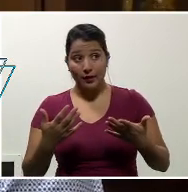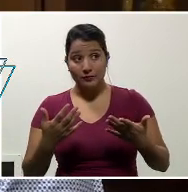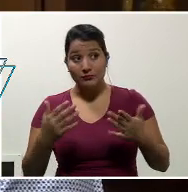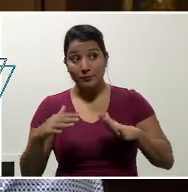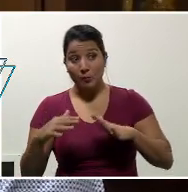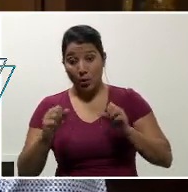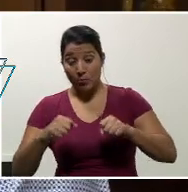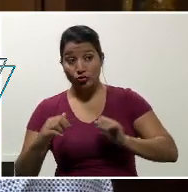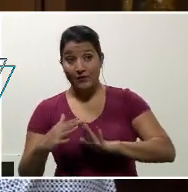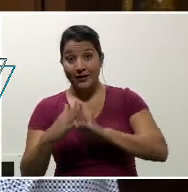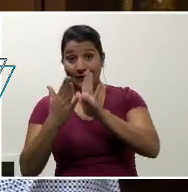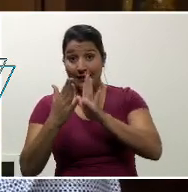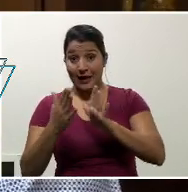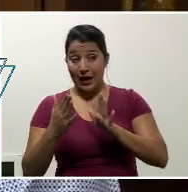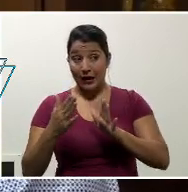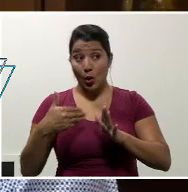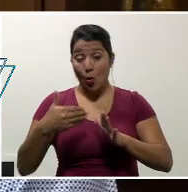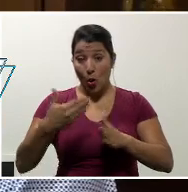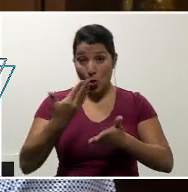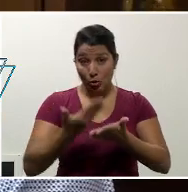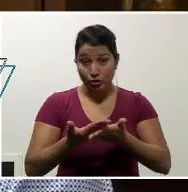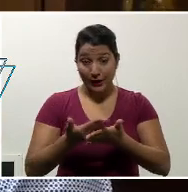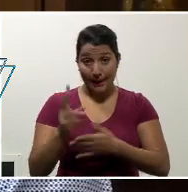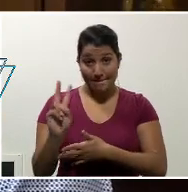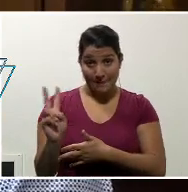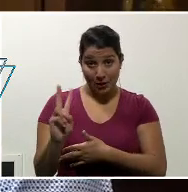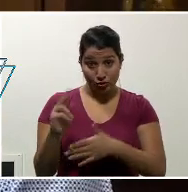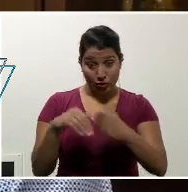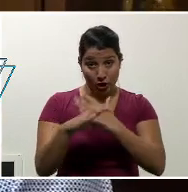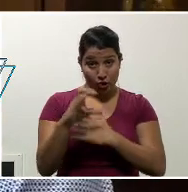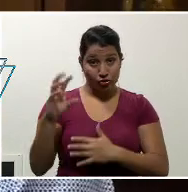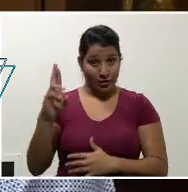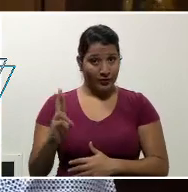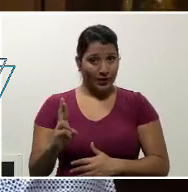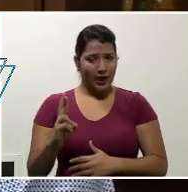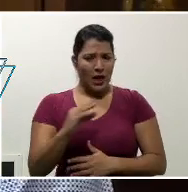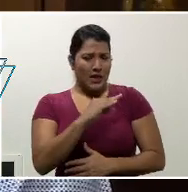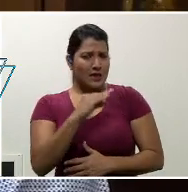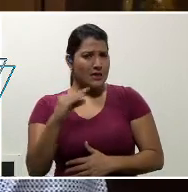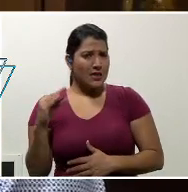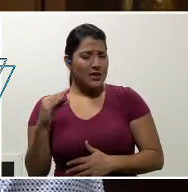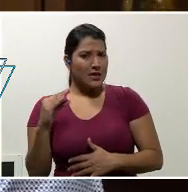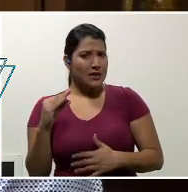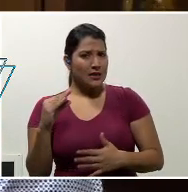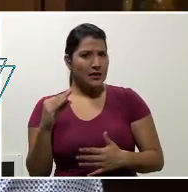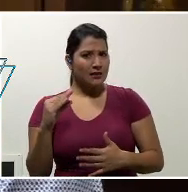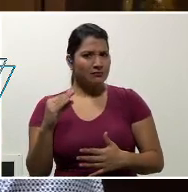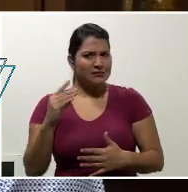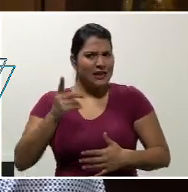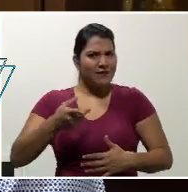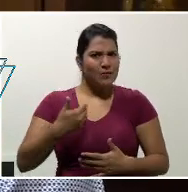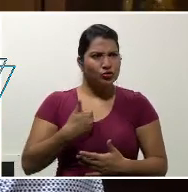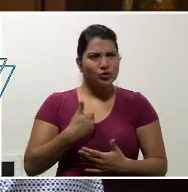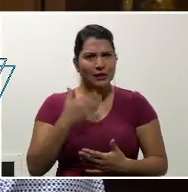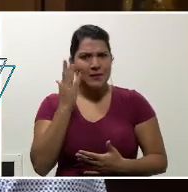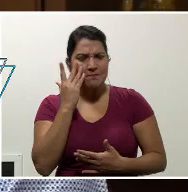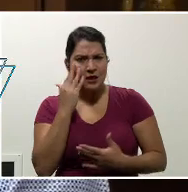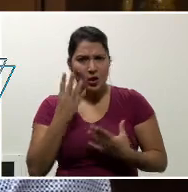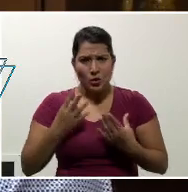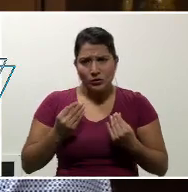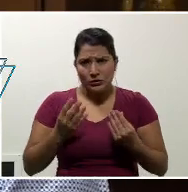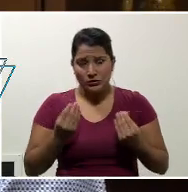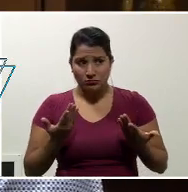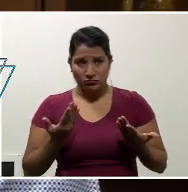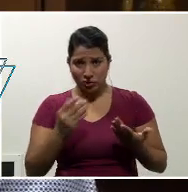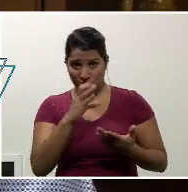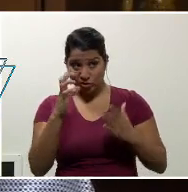del coronavirus en Costa Rica? Y saber un poco si tenemos que tener cierto temor o no los costarricenses, porque ya empieza a